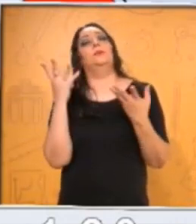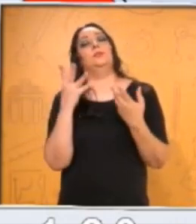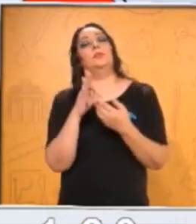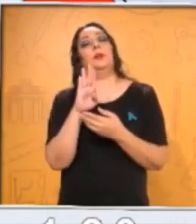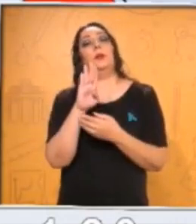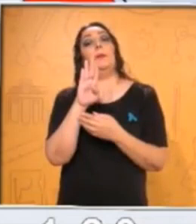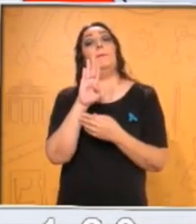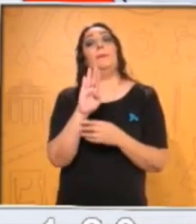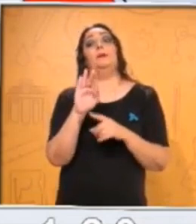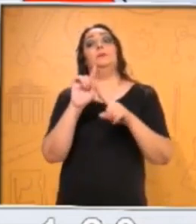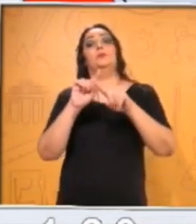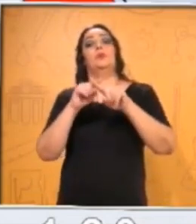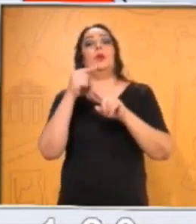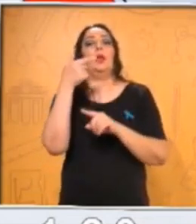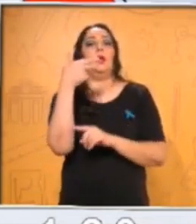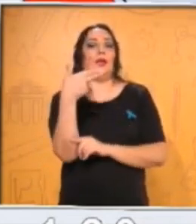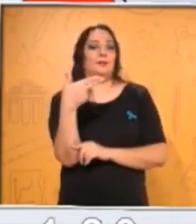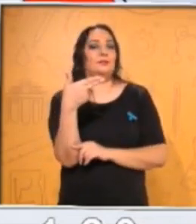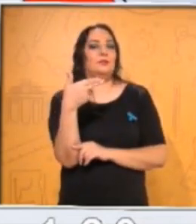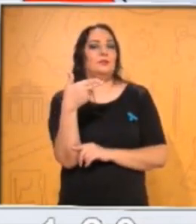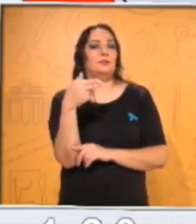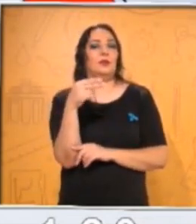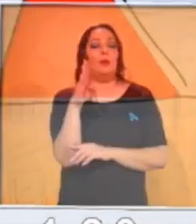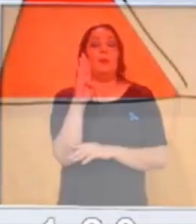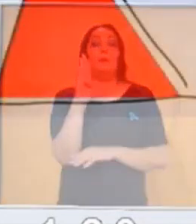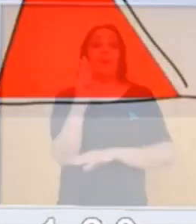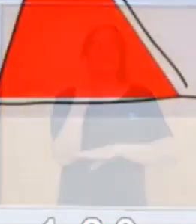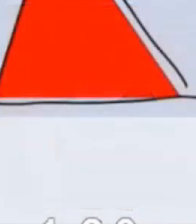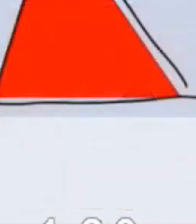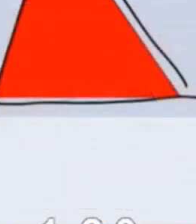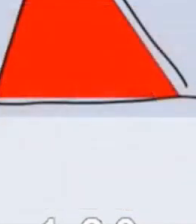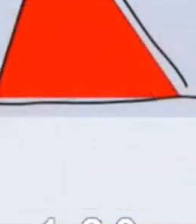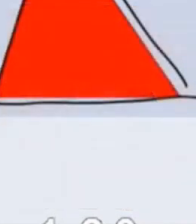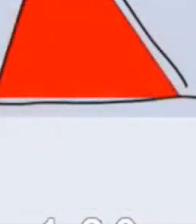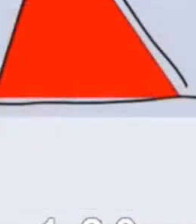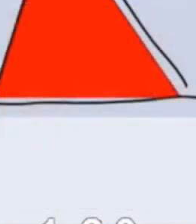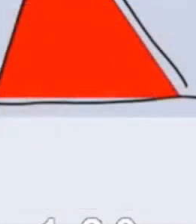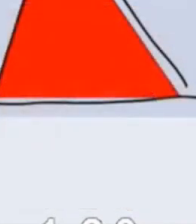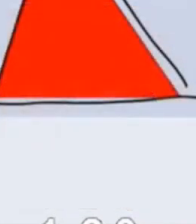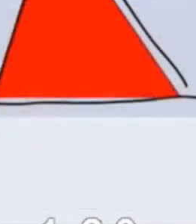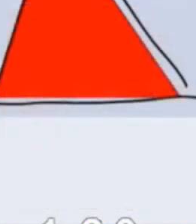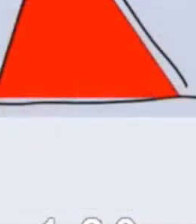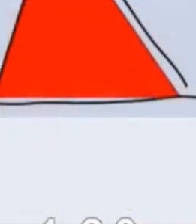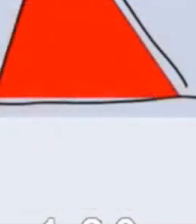entre 2, la base es 5, la altura es 7,